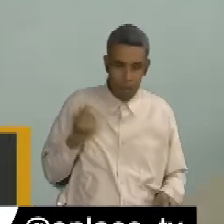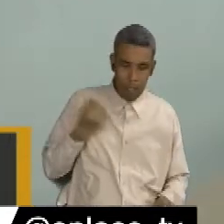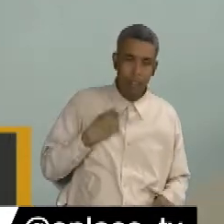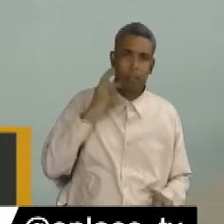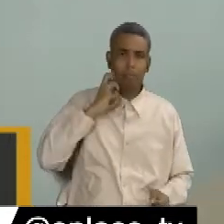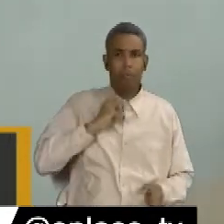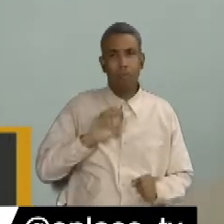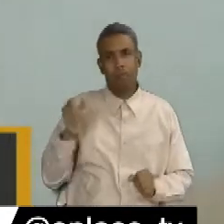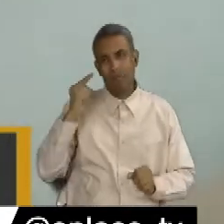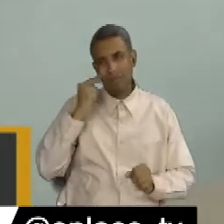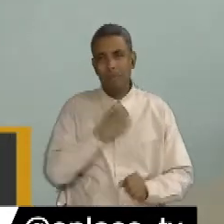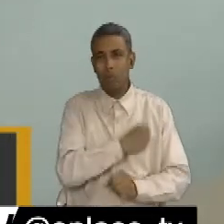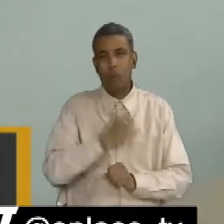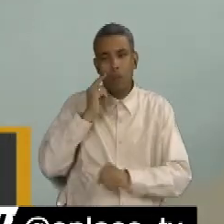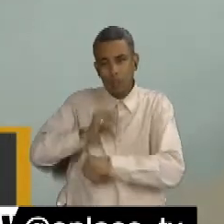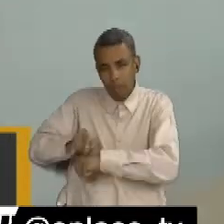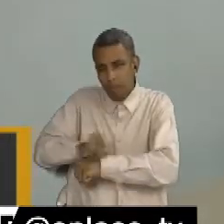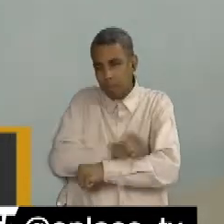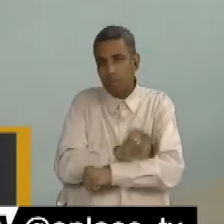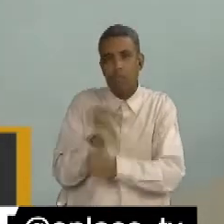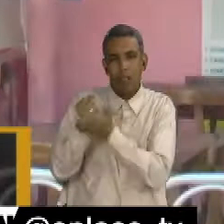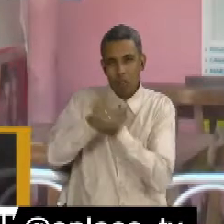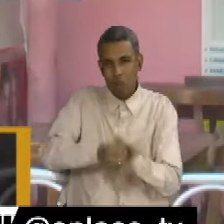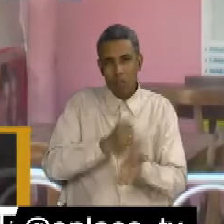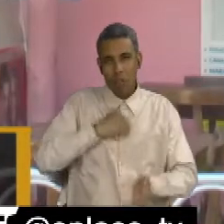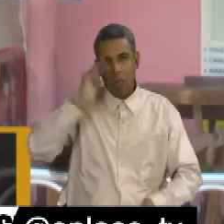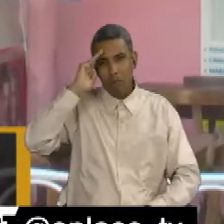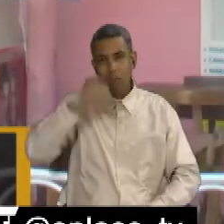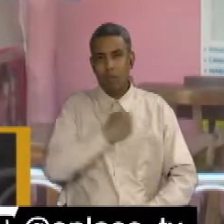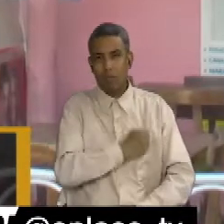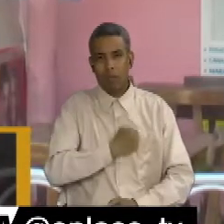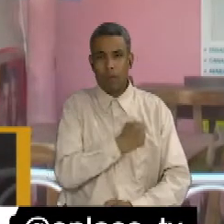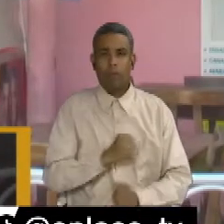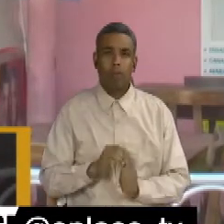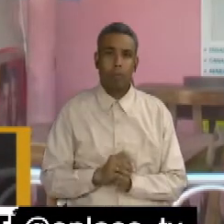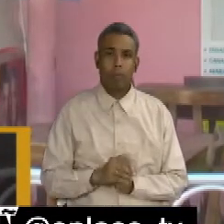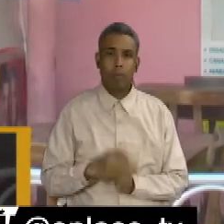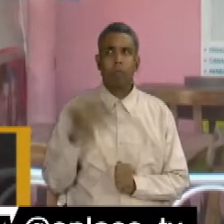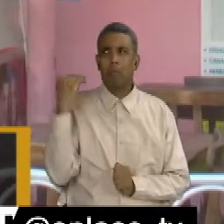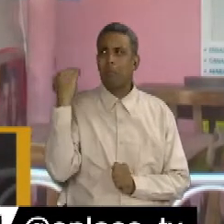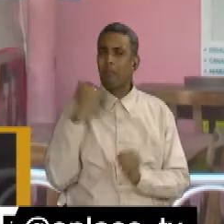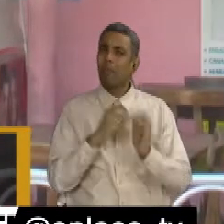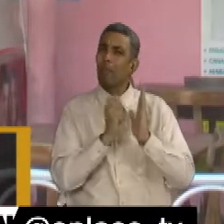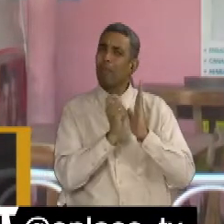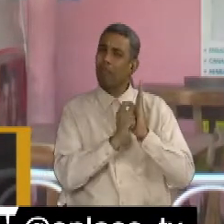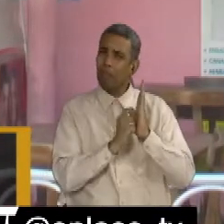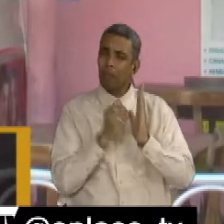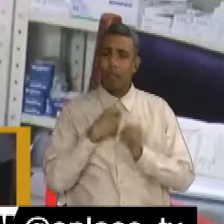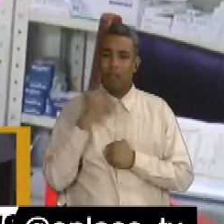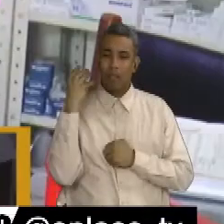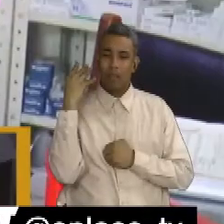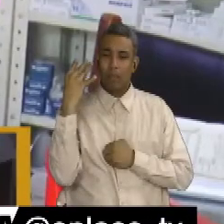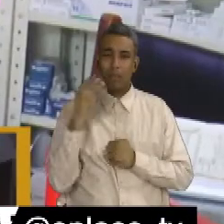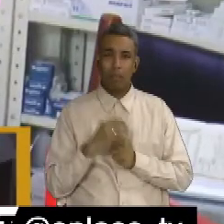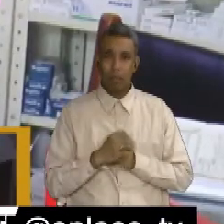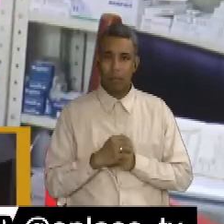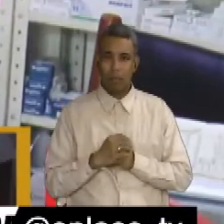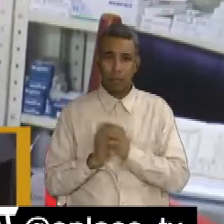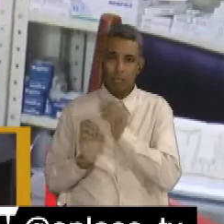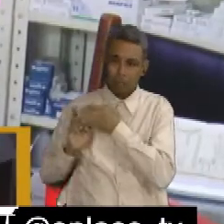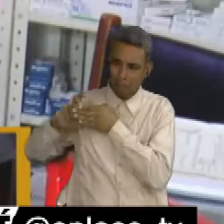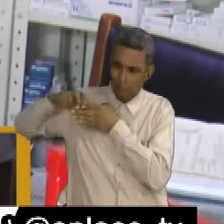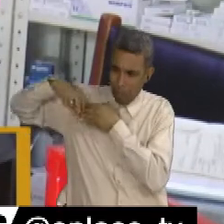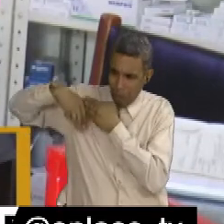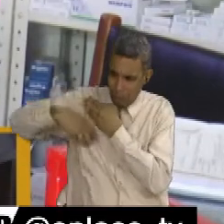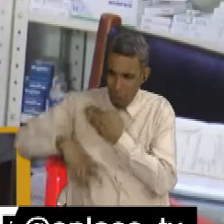en este sector de la Comuna 5 de la ciudad. Ante penúltima ocasión, o sea en la tercera, se metió el hombre, se tomó una cerveza,